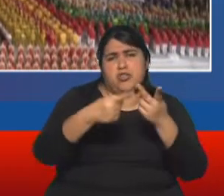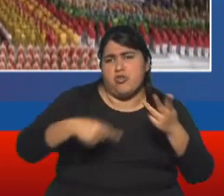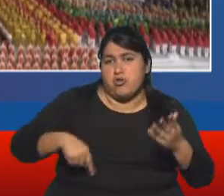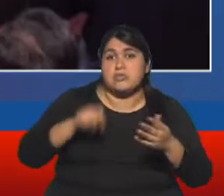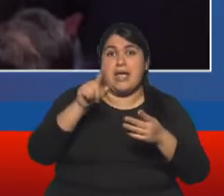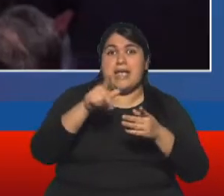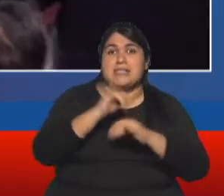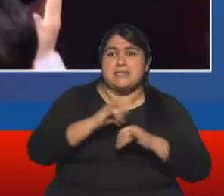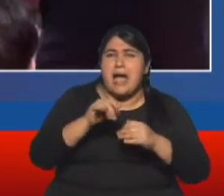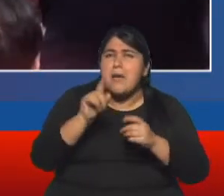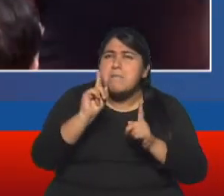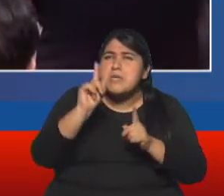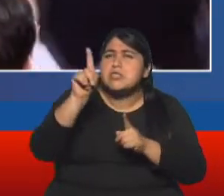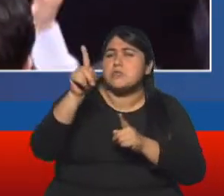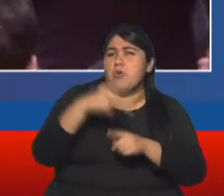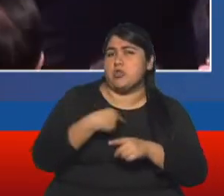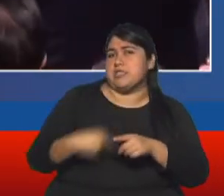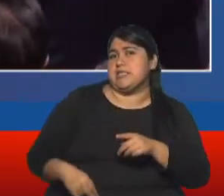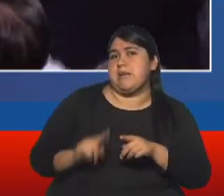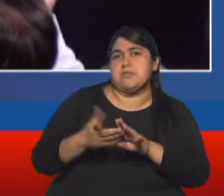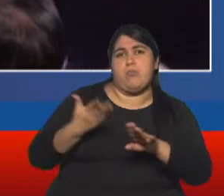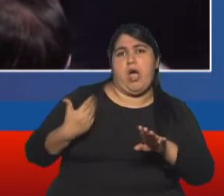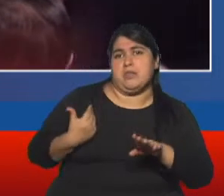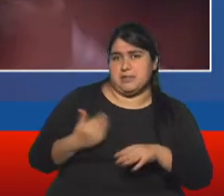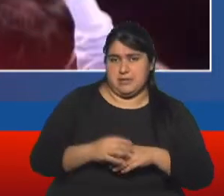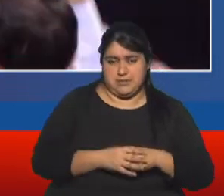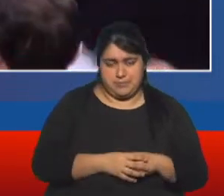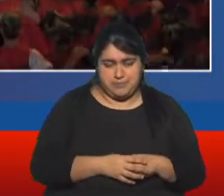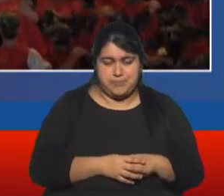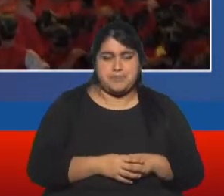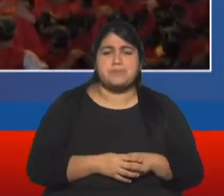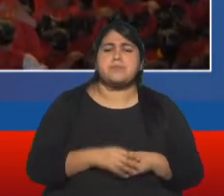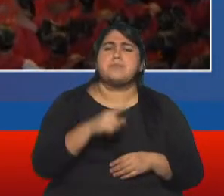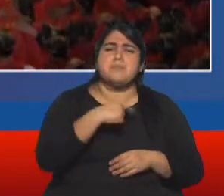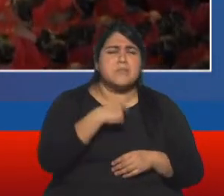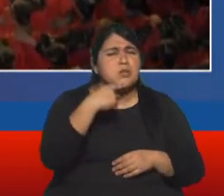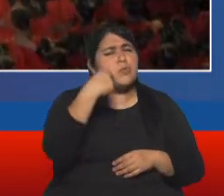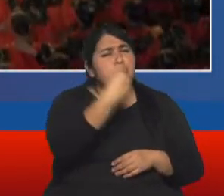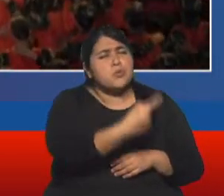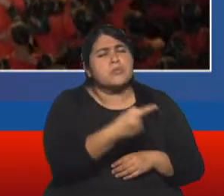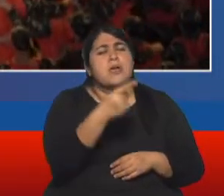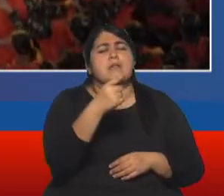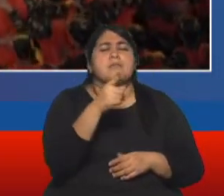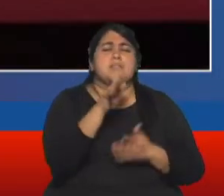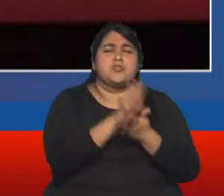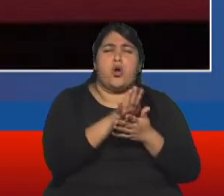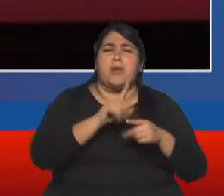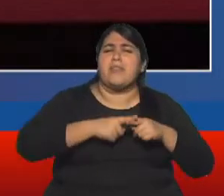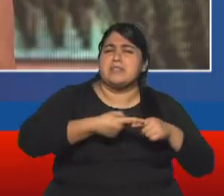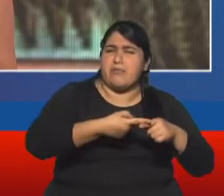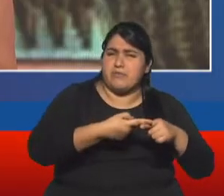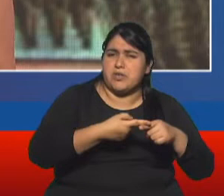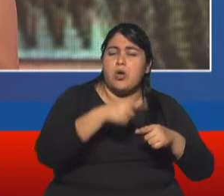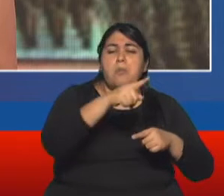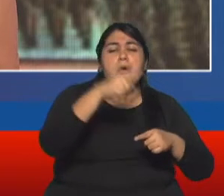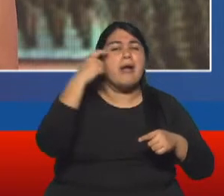esa China potencia, como dije antes, hasta mediados del siglo XIX. César, quería preguntarte acerca de los desafíos, ¿qué desafíos